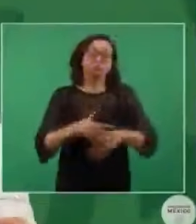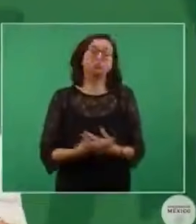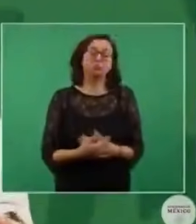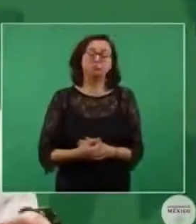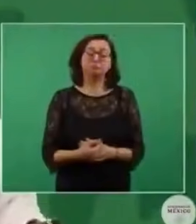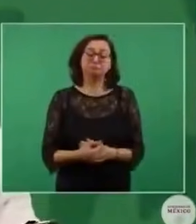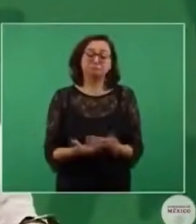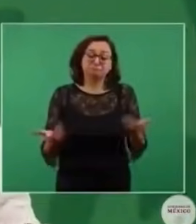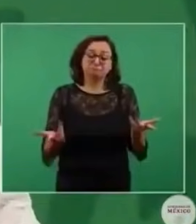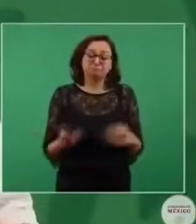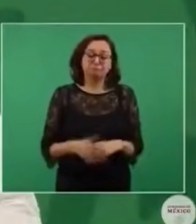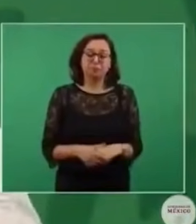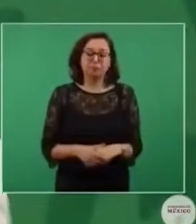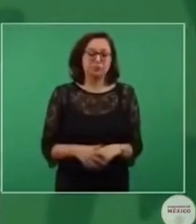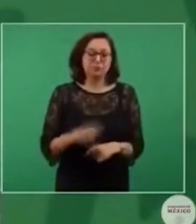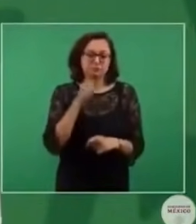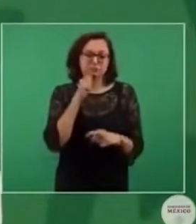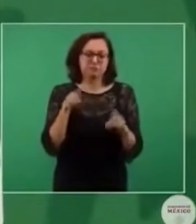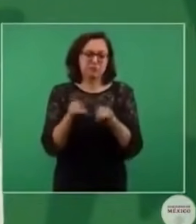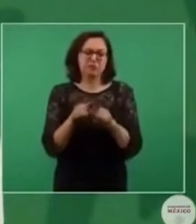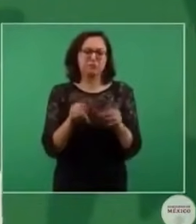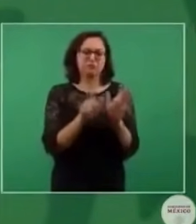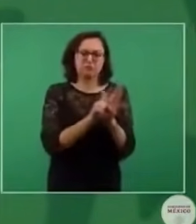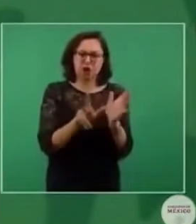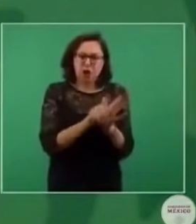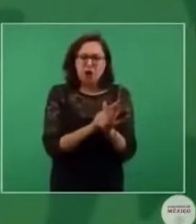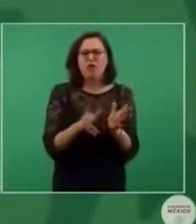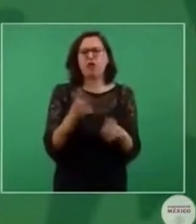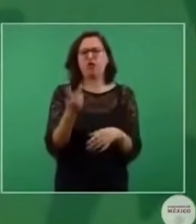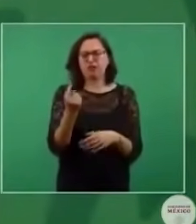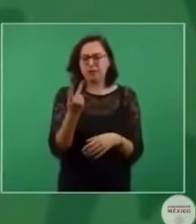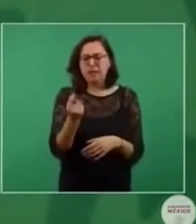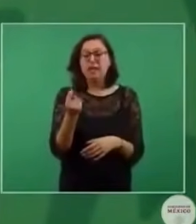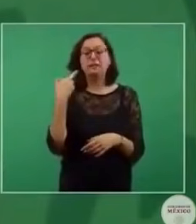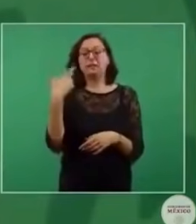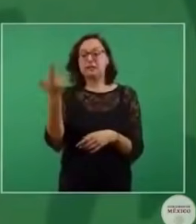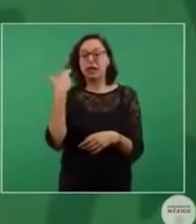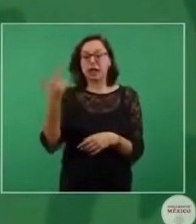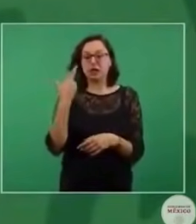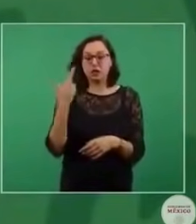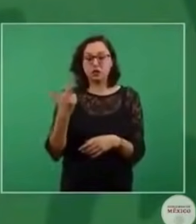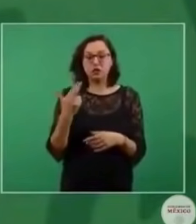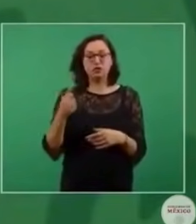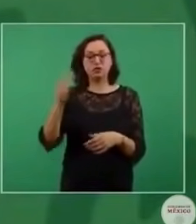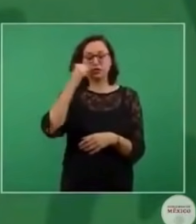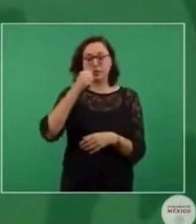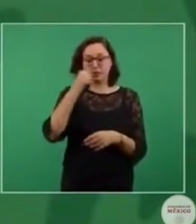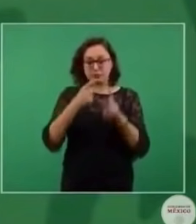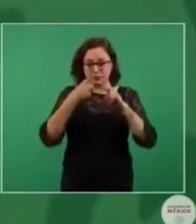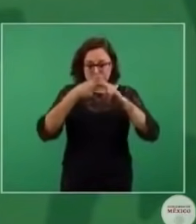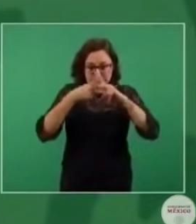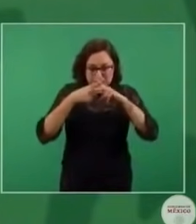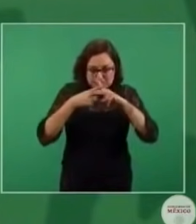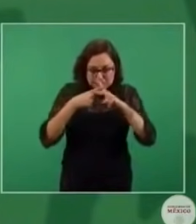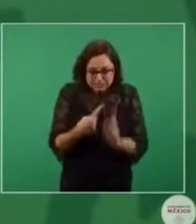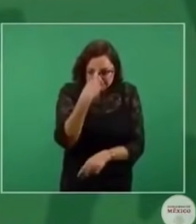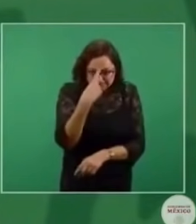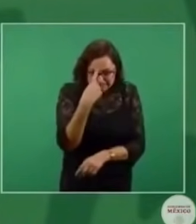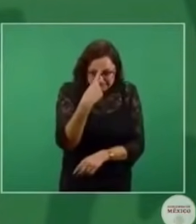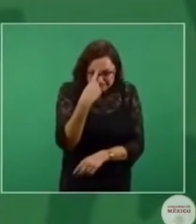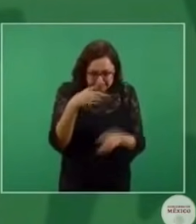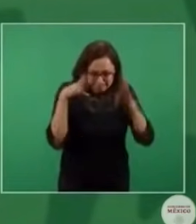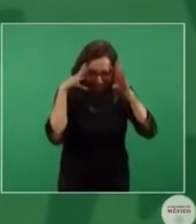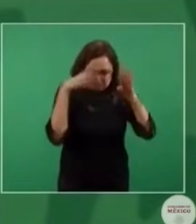2,214,542 contagios y México ocupando el tercer puesto en número de decesos detrás de los Estados Unidos y Brasil, según